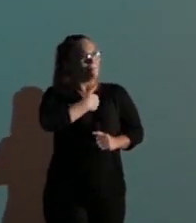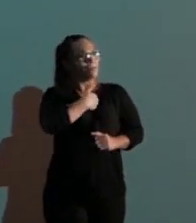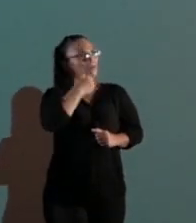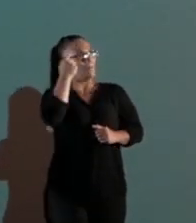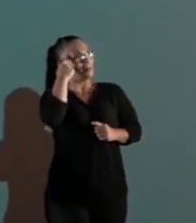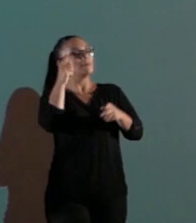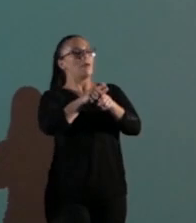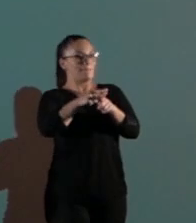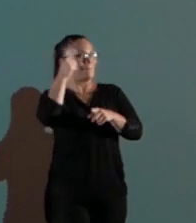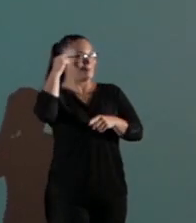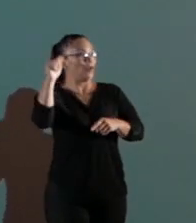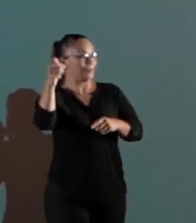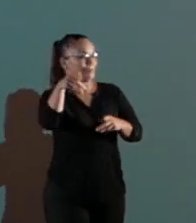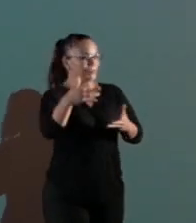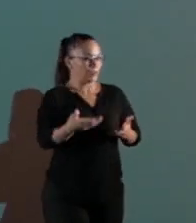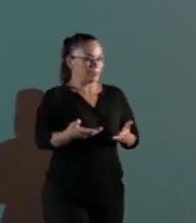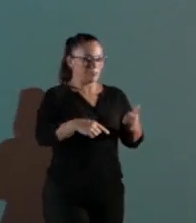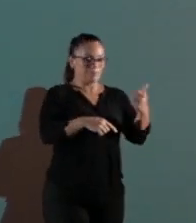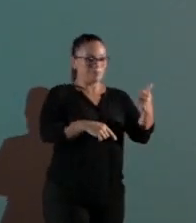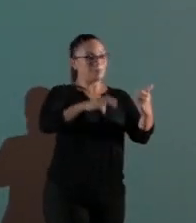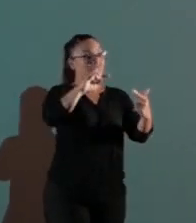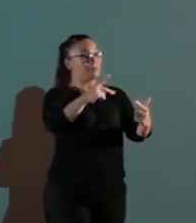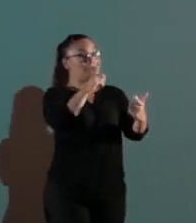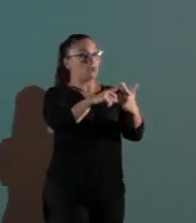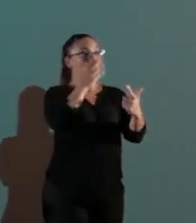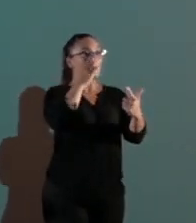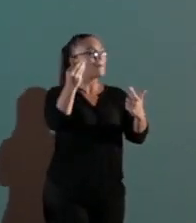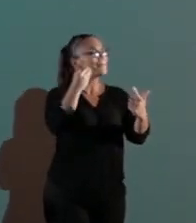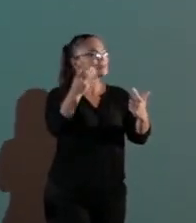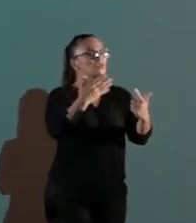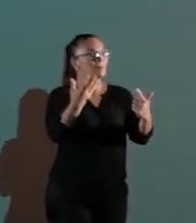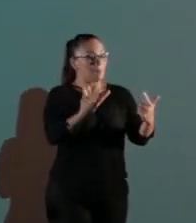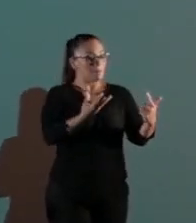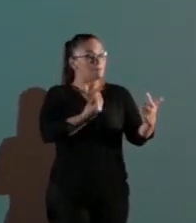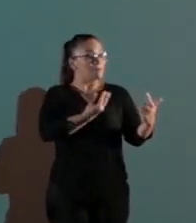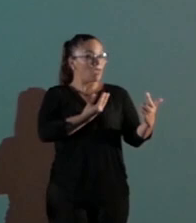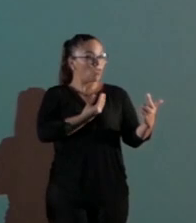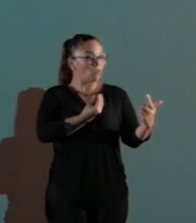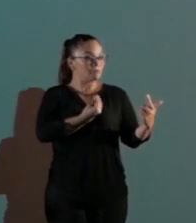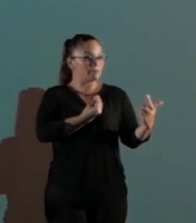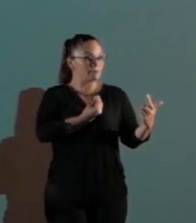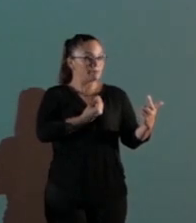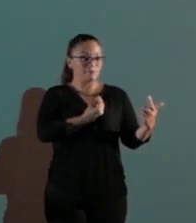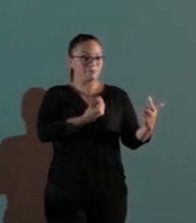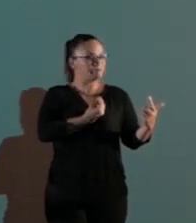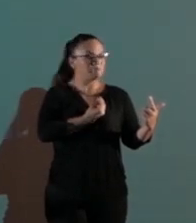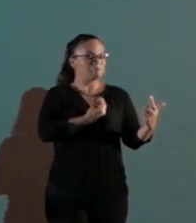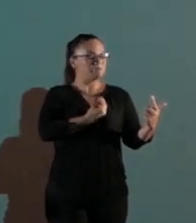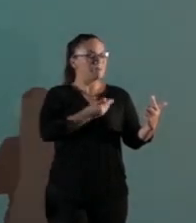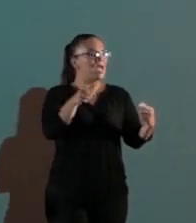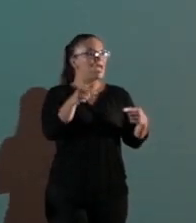otros otra cosa que me enseñó mamá era que el miedo no era el era el peor